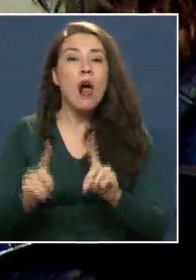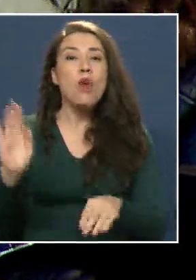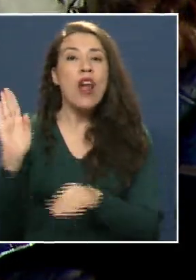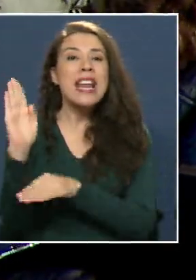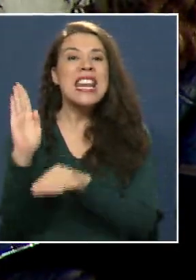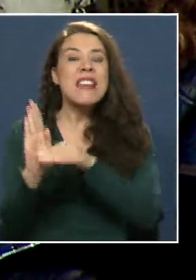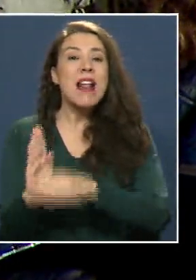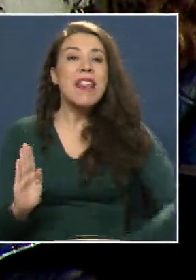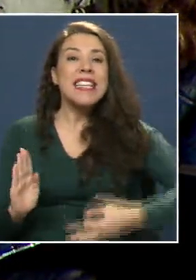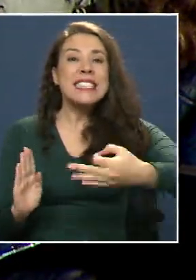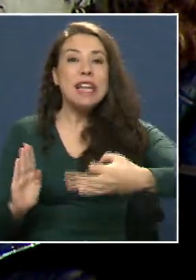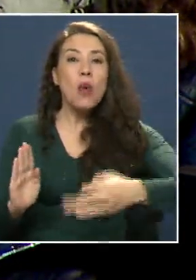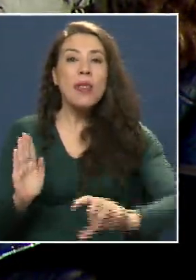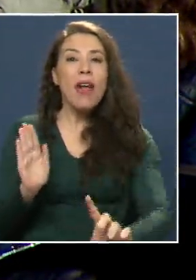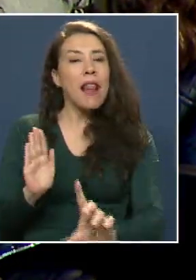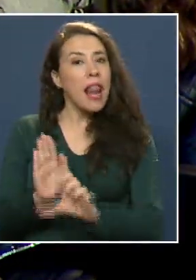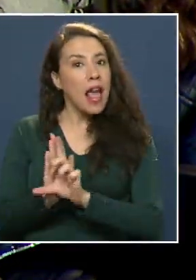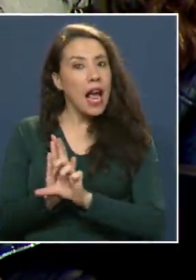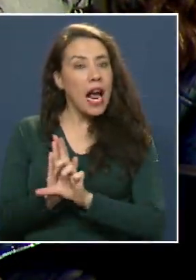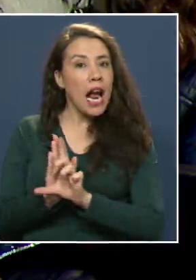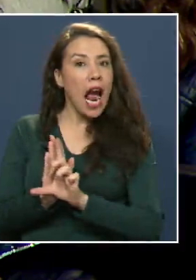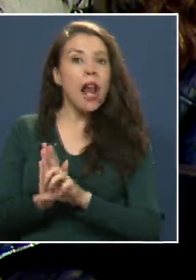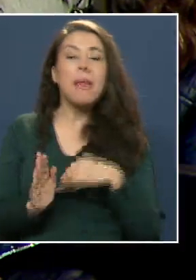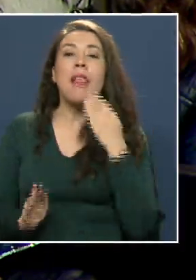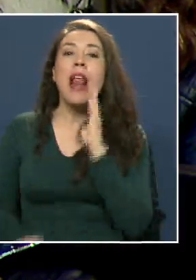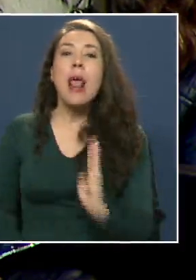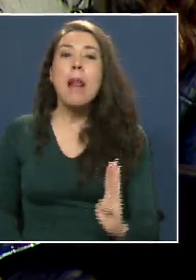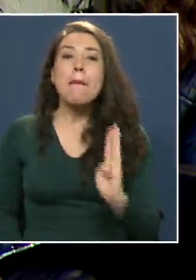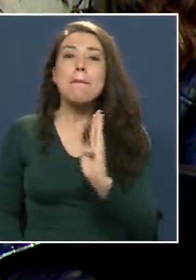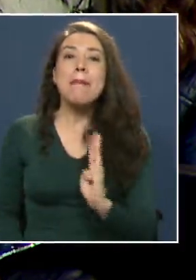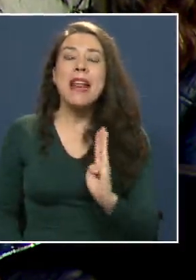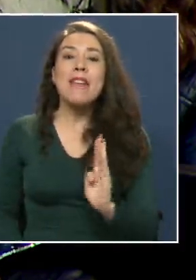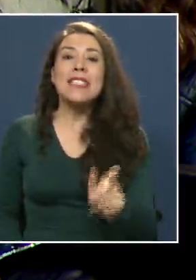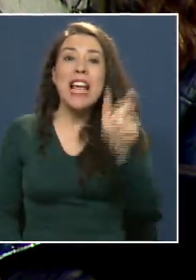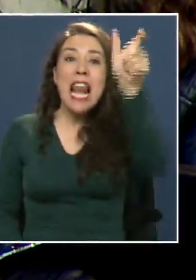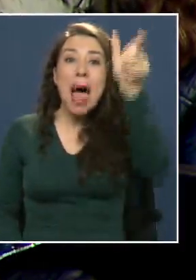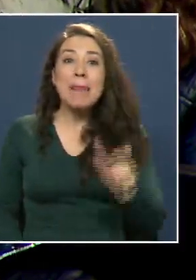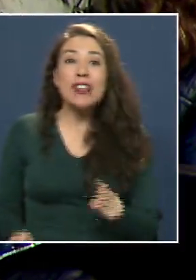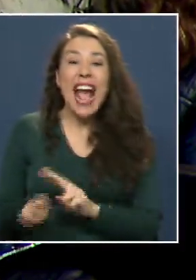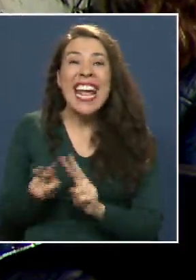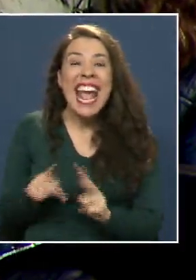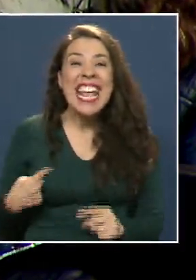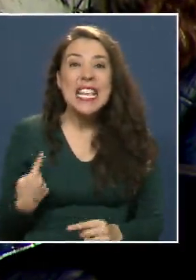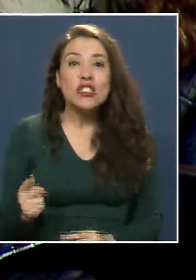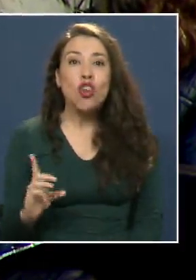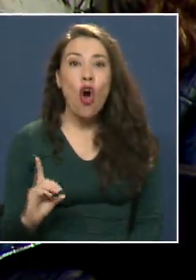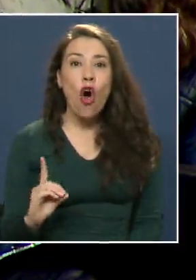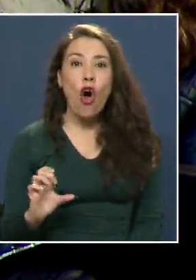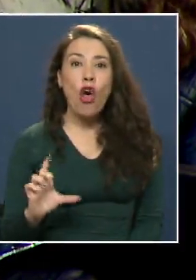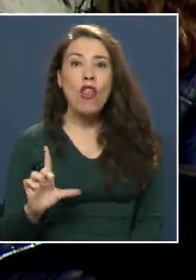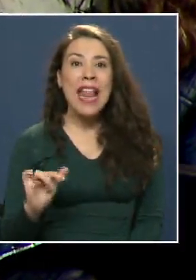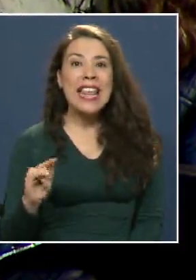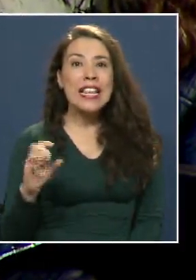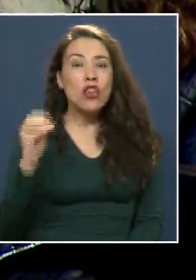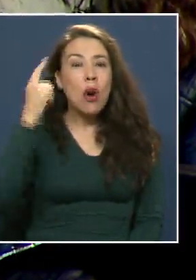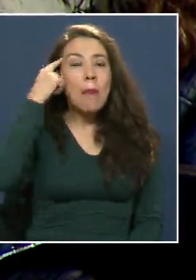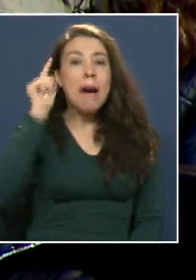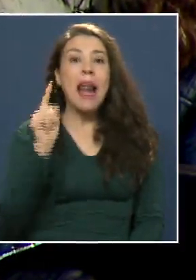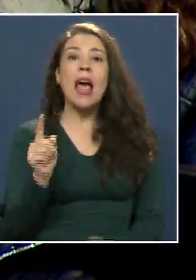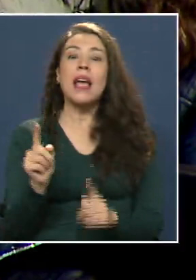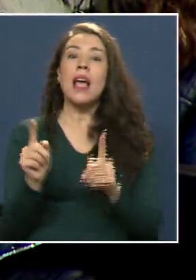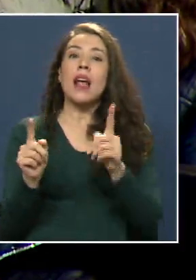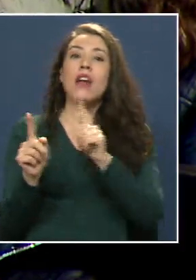nivel de certeza jurídica en beneficio del autor del delito, para que no se vea compelido